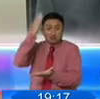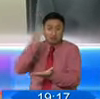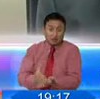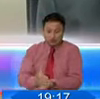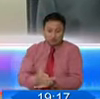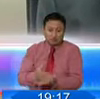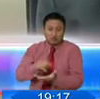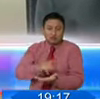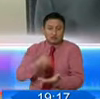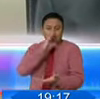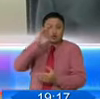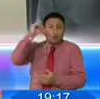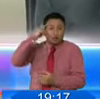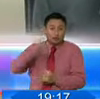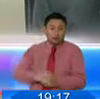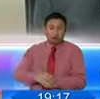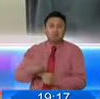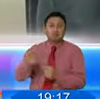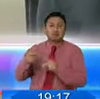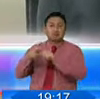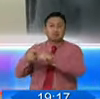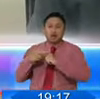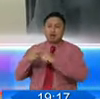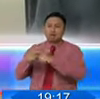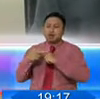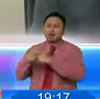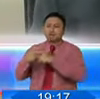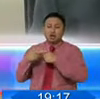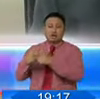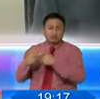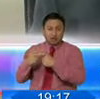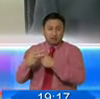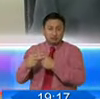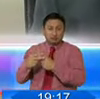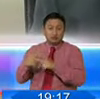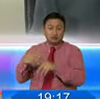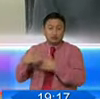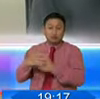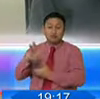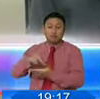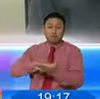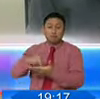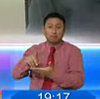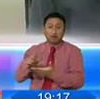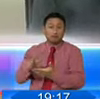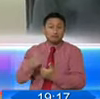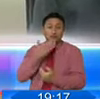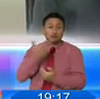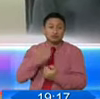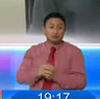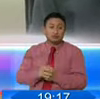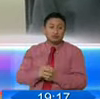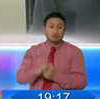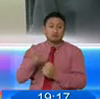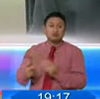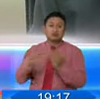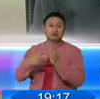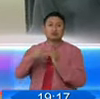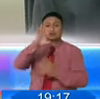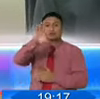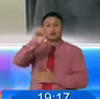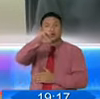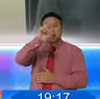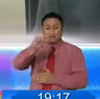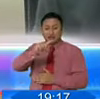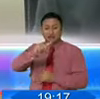llave abierta que el gobierno seguía dando créditos, que después le querían pagar al Banco Central con acciones de TAME, de Infarma y